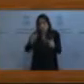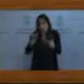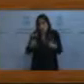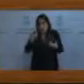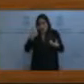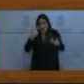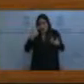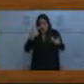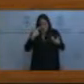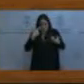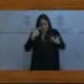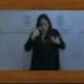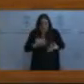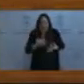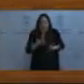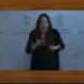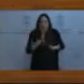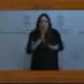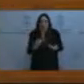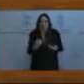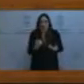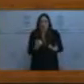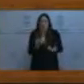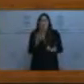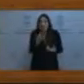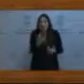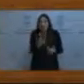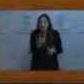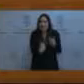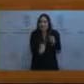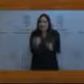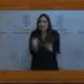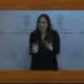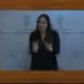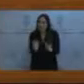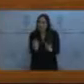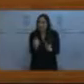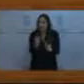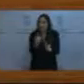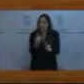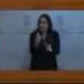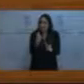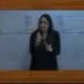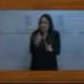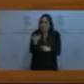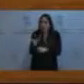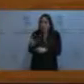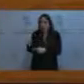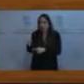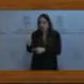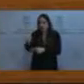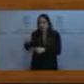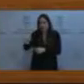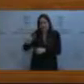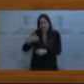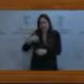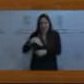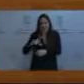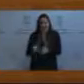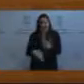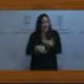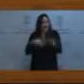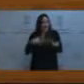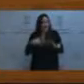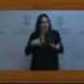lo necesitan y por aquellos que ya lo tienen en otros lugares. En general,